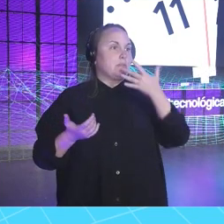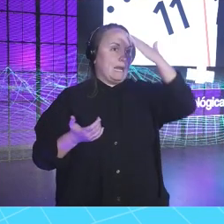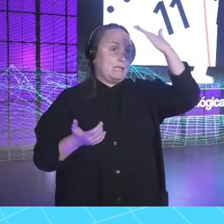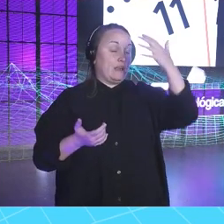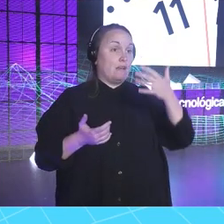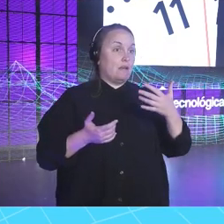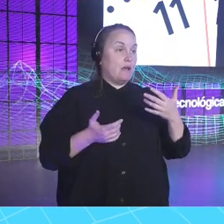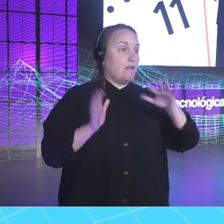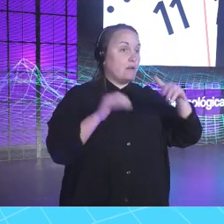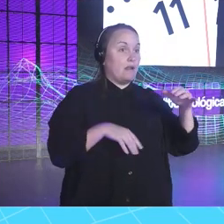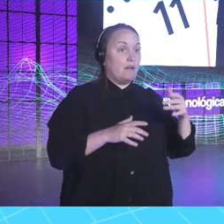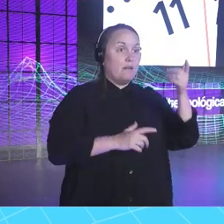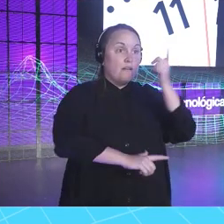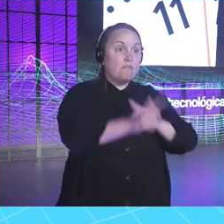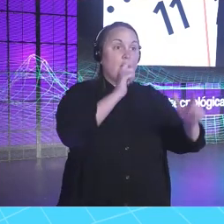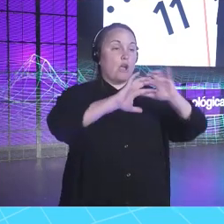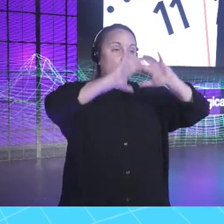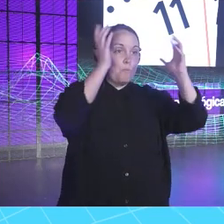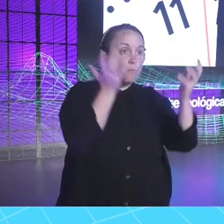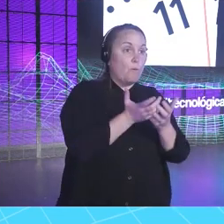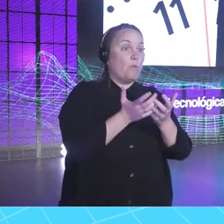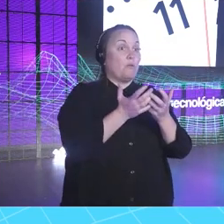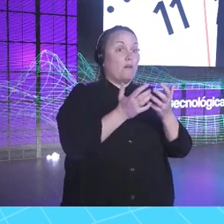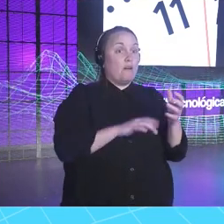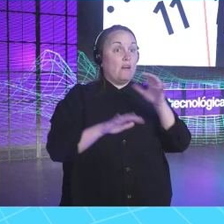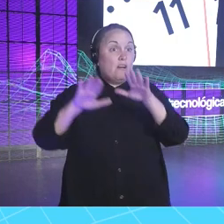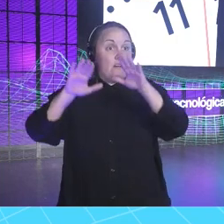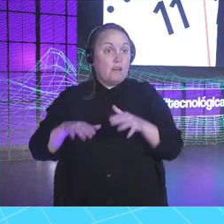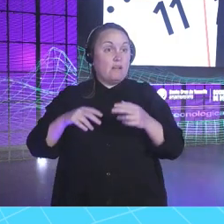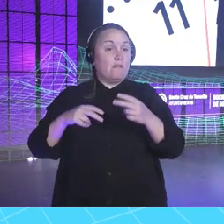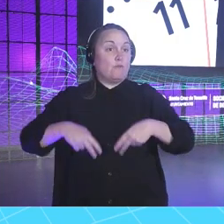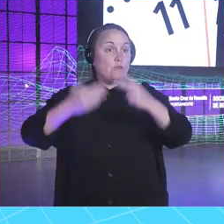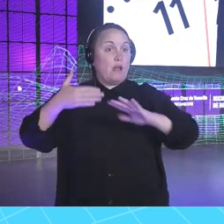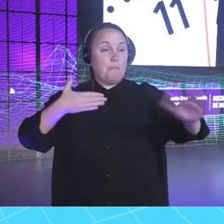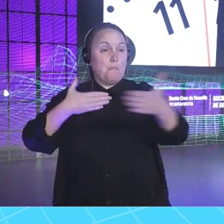quedarnos tirados en Nueva Zelanda no habríamos empezado a crear contenido si no hubiéramos